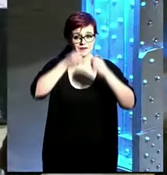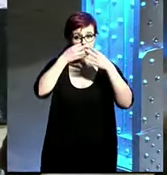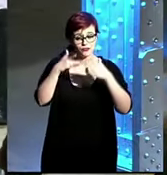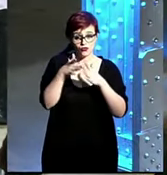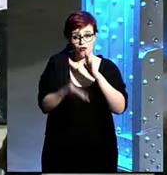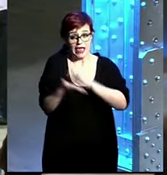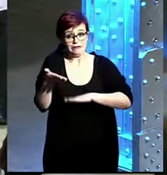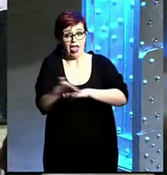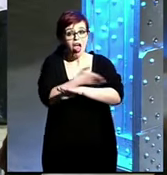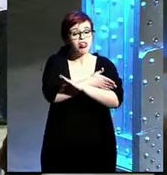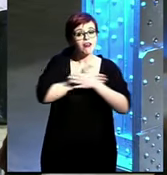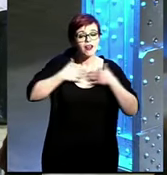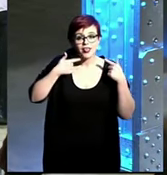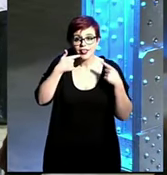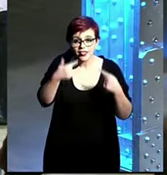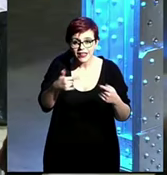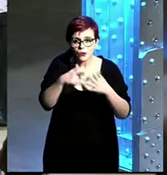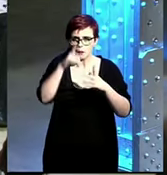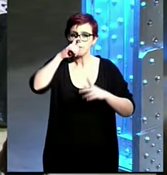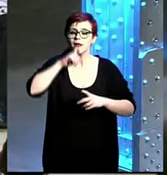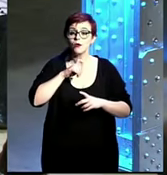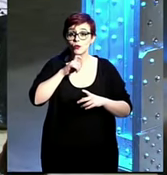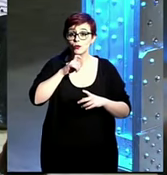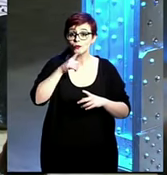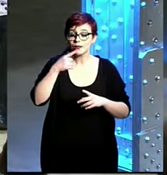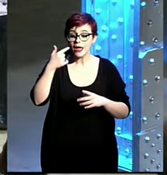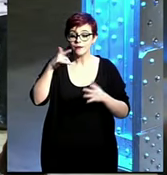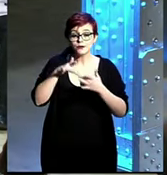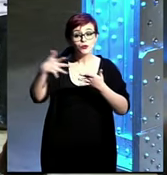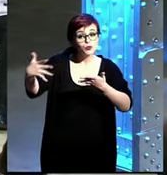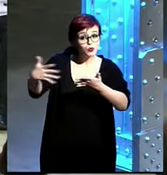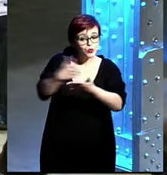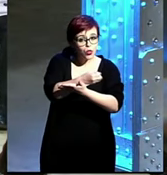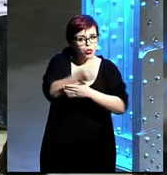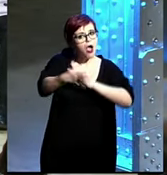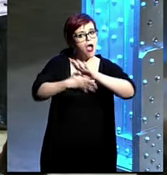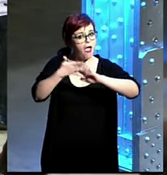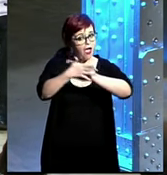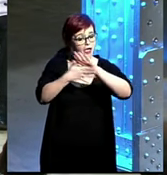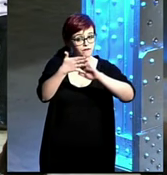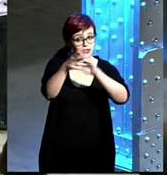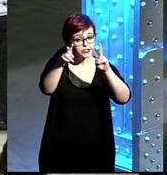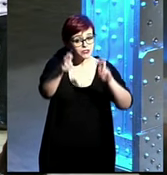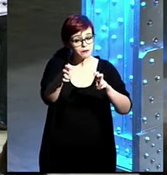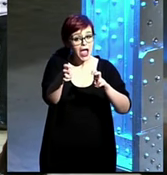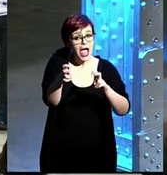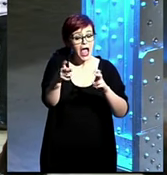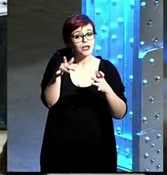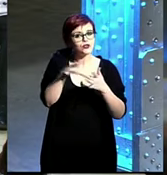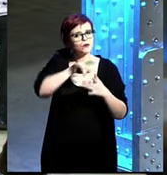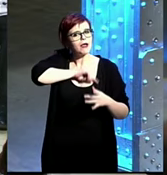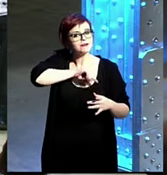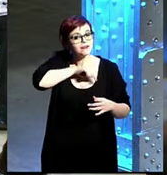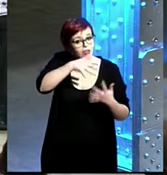Antes de marcharnos, solamente un recordatorio. Es decir, todo lo que hemos hablado, e incluso lo que hemos sentido